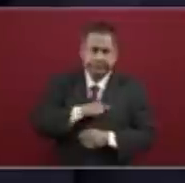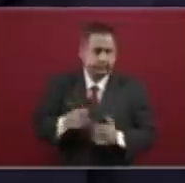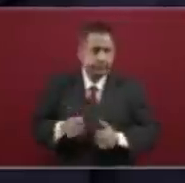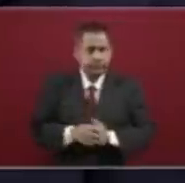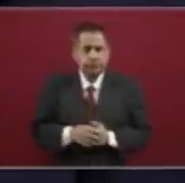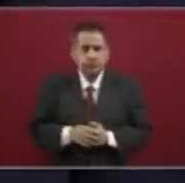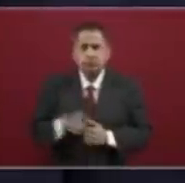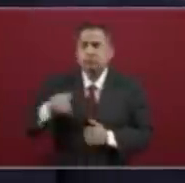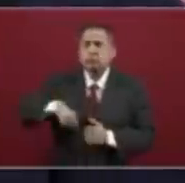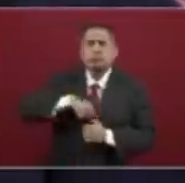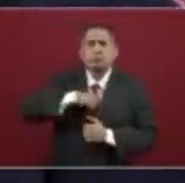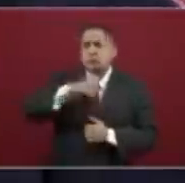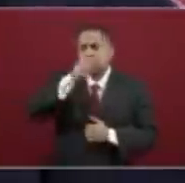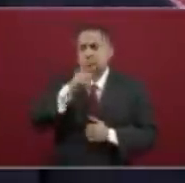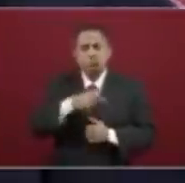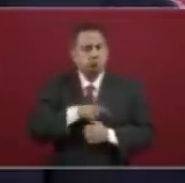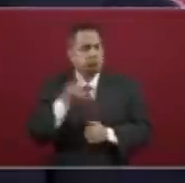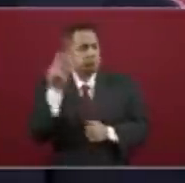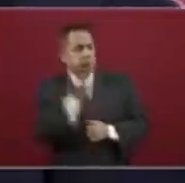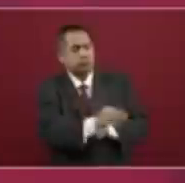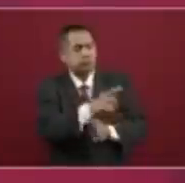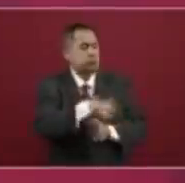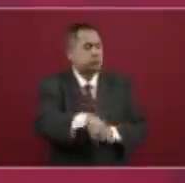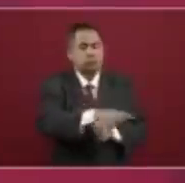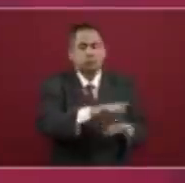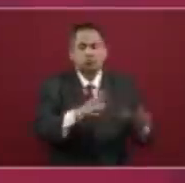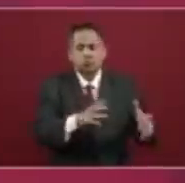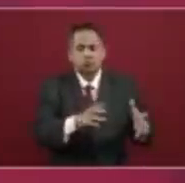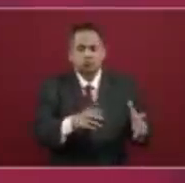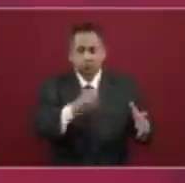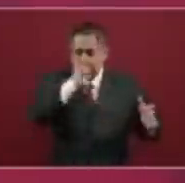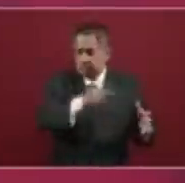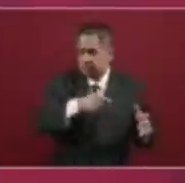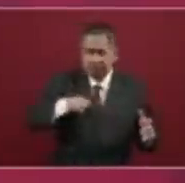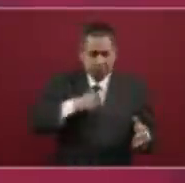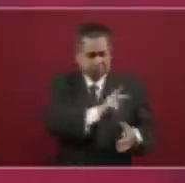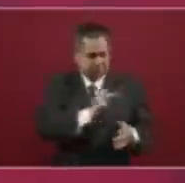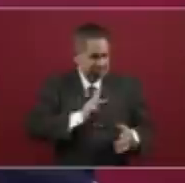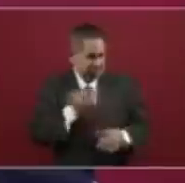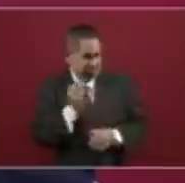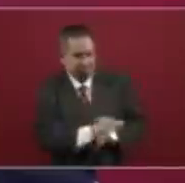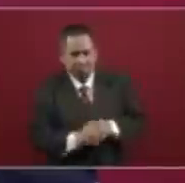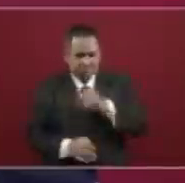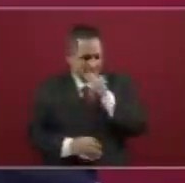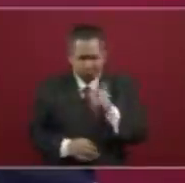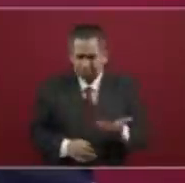Nosotros no podemos traicionarnos a nosotros mismos.